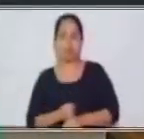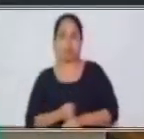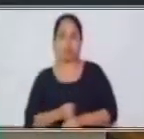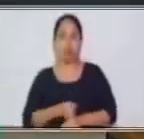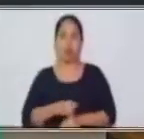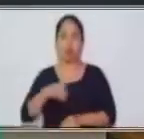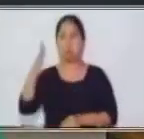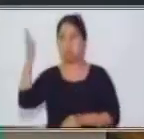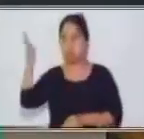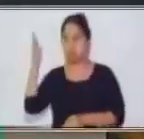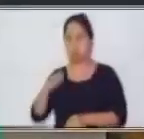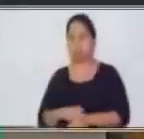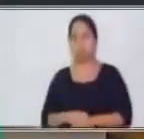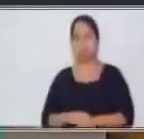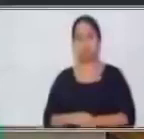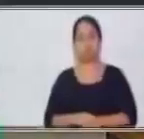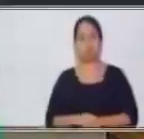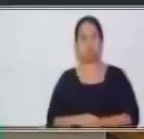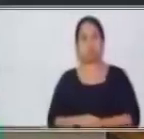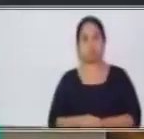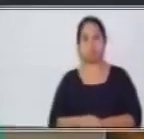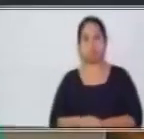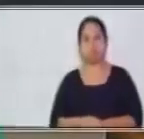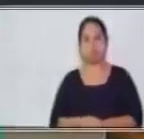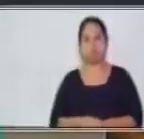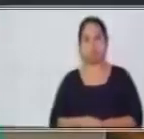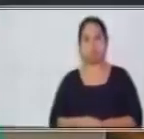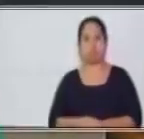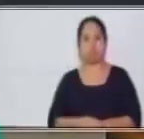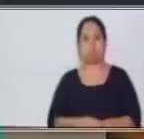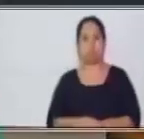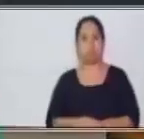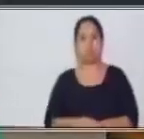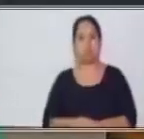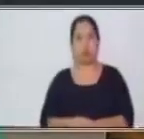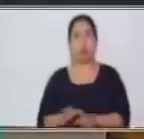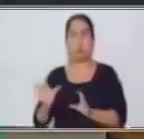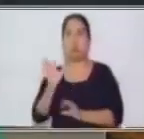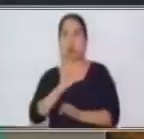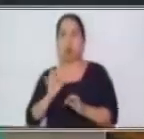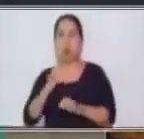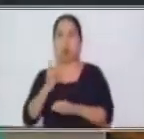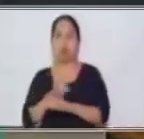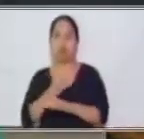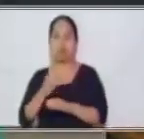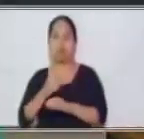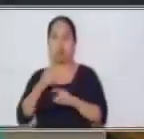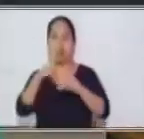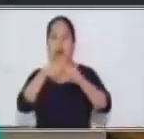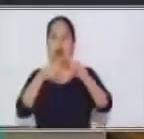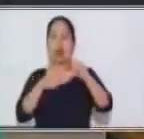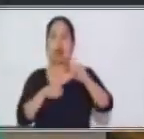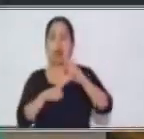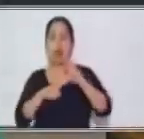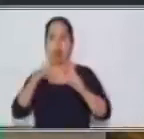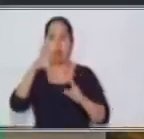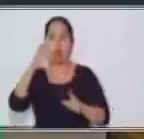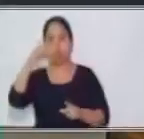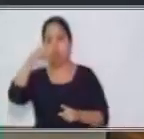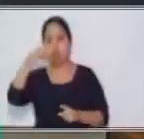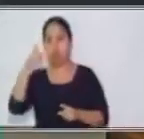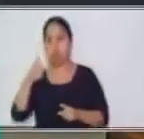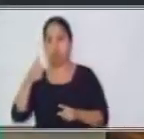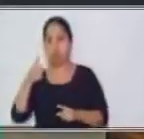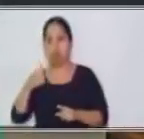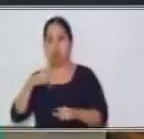estas identidades, estas razones trigonométricas. Si lo va a hacer referenciado al ángulo beta,